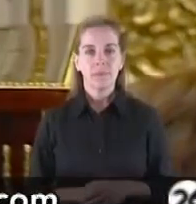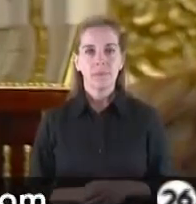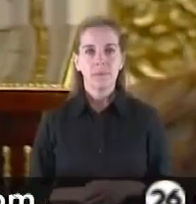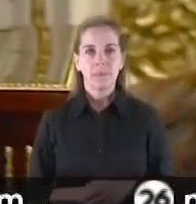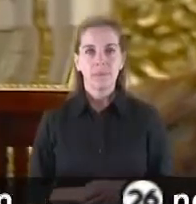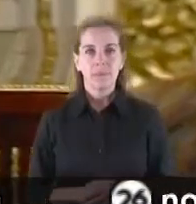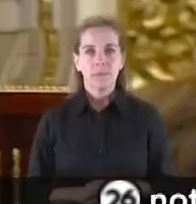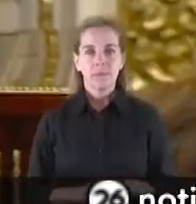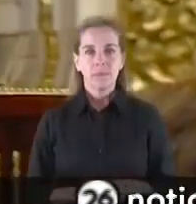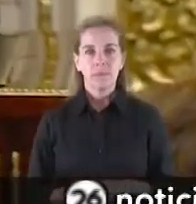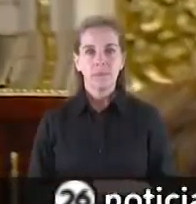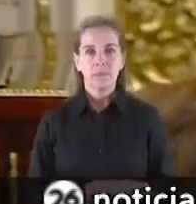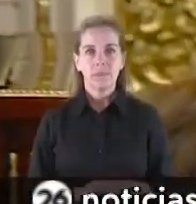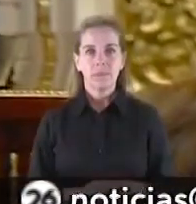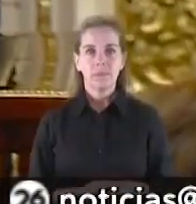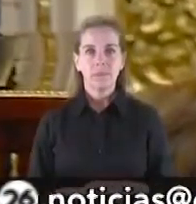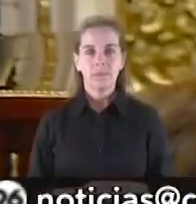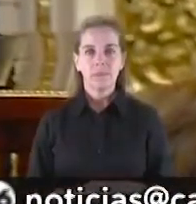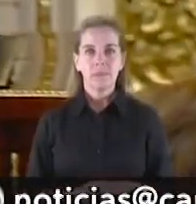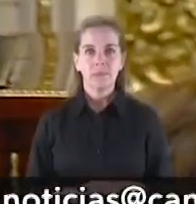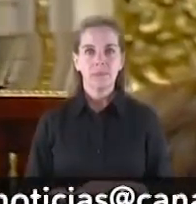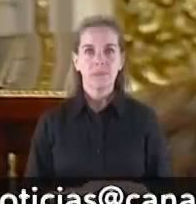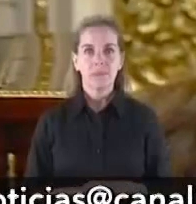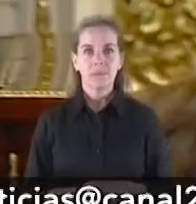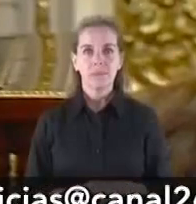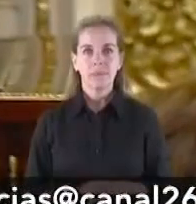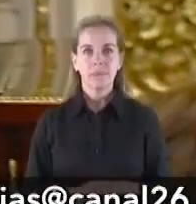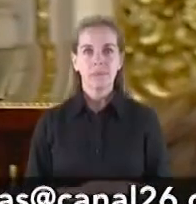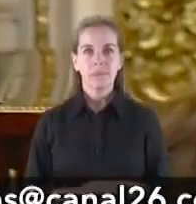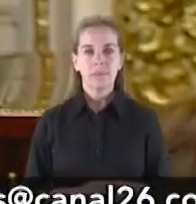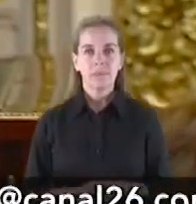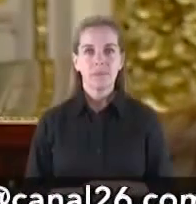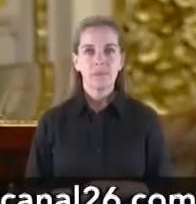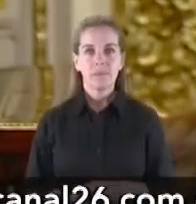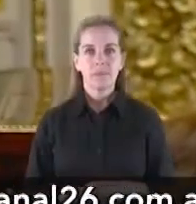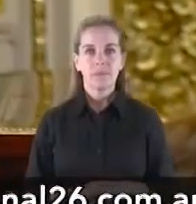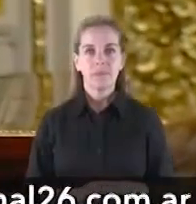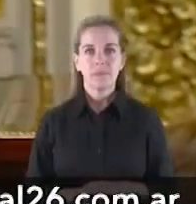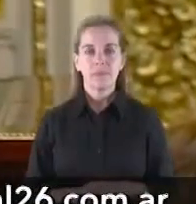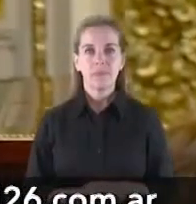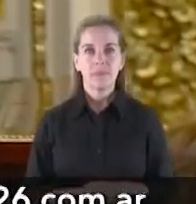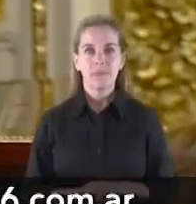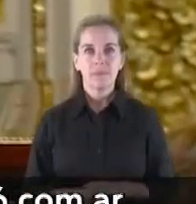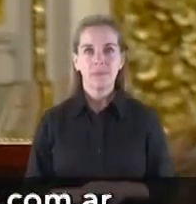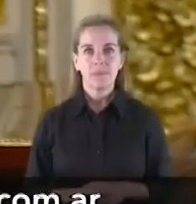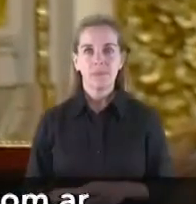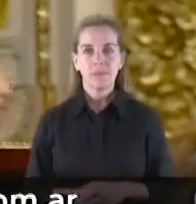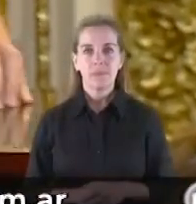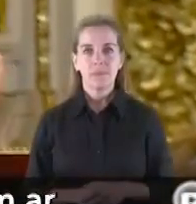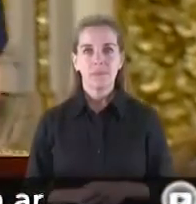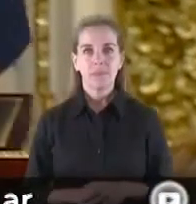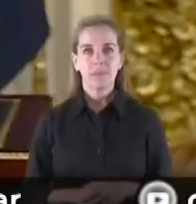Sí, entonces estamos justamente con imágenes en vivo, vemos al presidente de la Nación con la visita de la titular de la